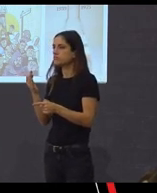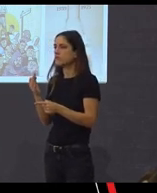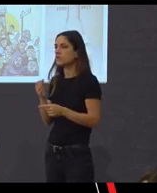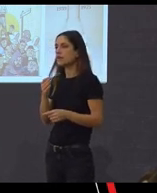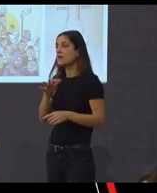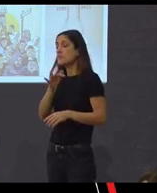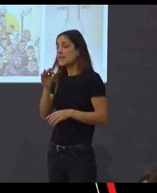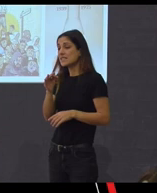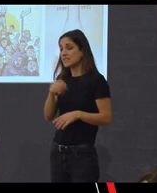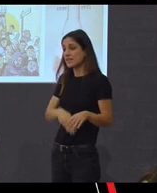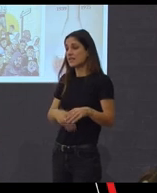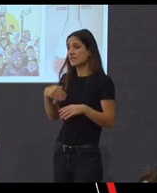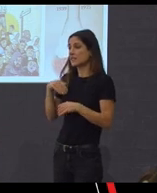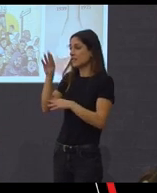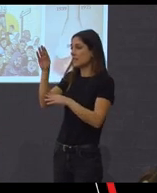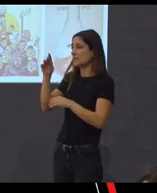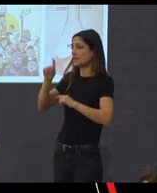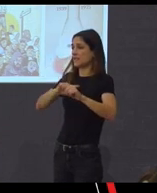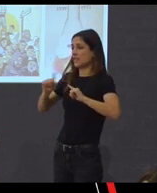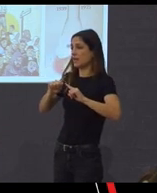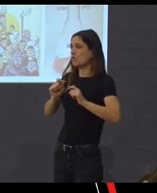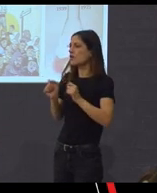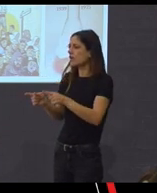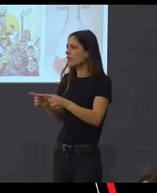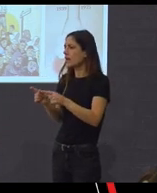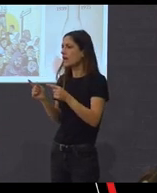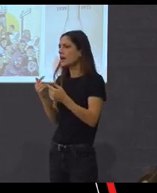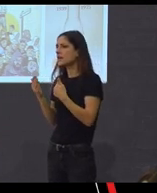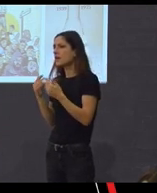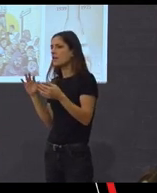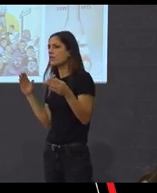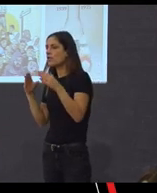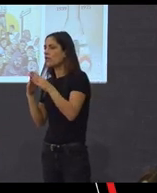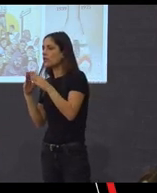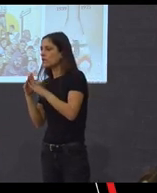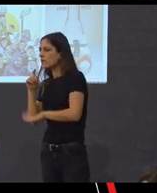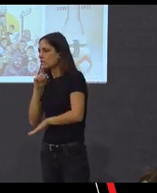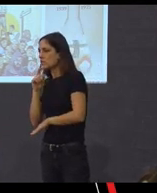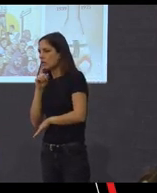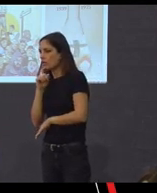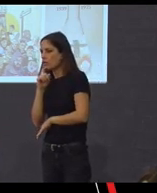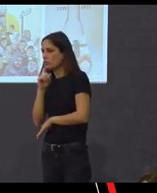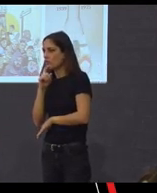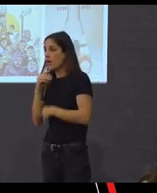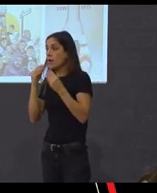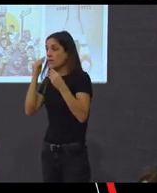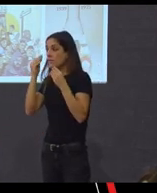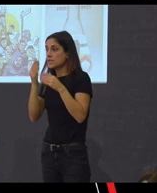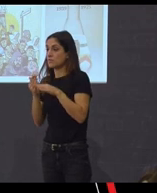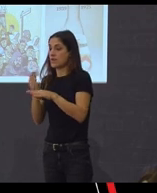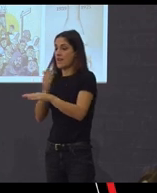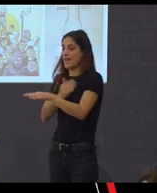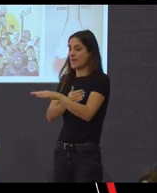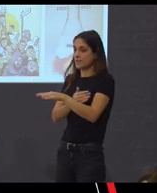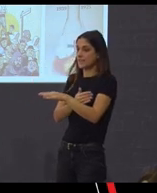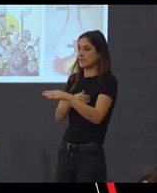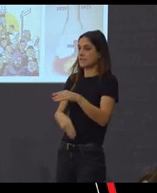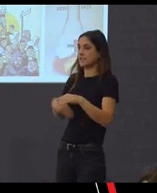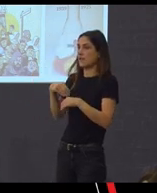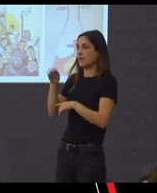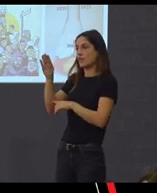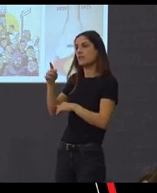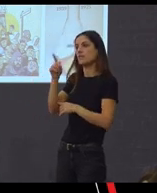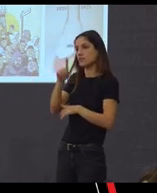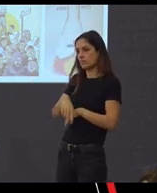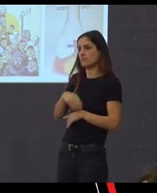Igrexa, pero tamén tendo en conta que sabía cousas anteriores e que houve cousas posteriores que non proceden directamente da dictadura, senón